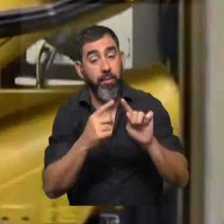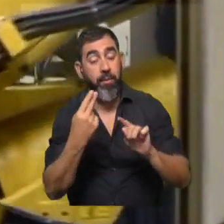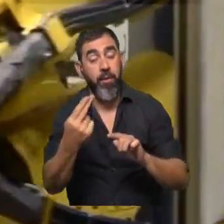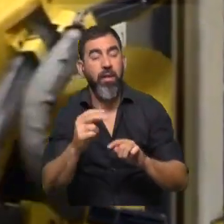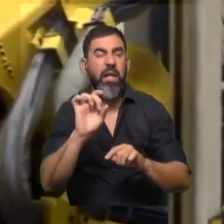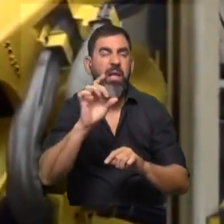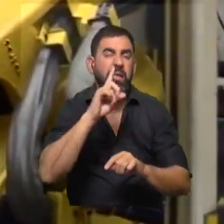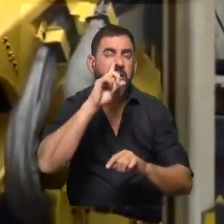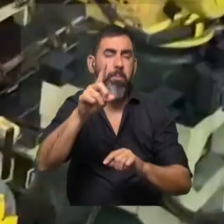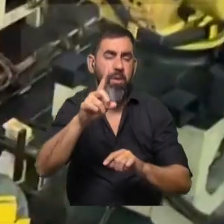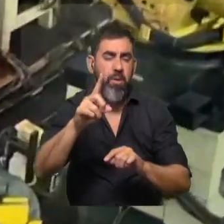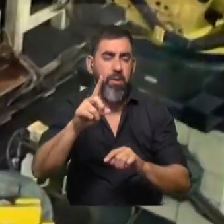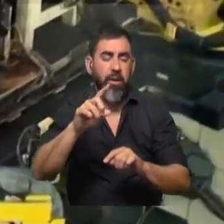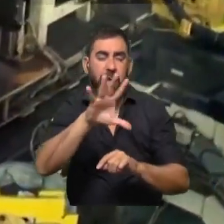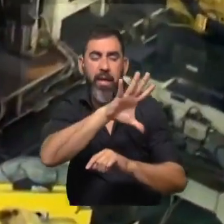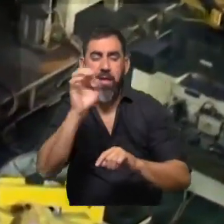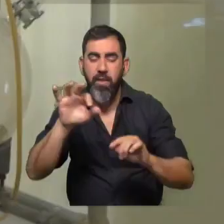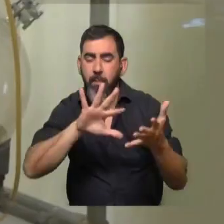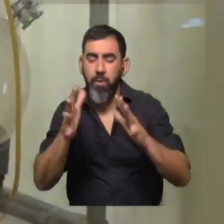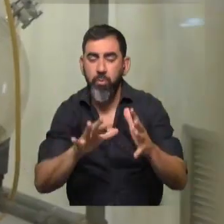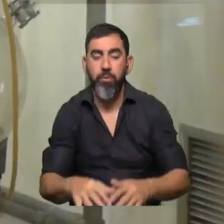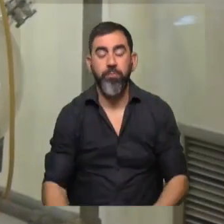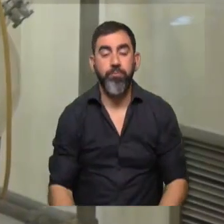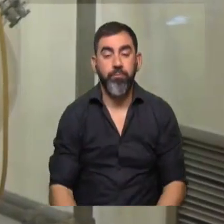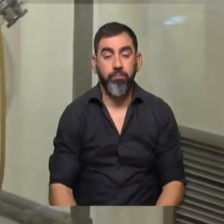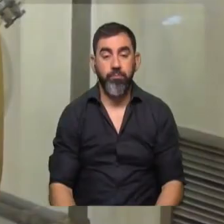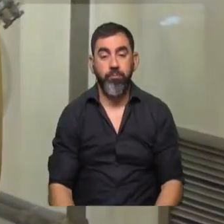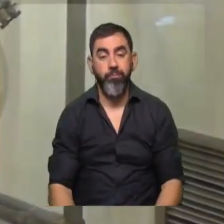de 15.500, un poquito más.